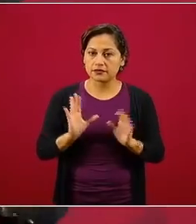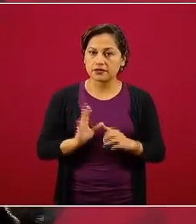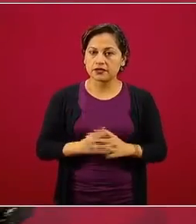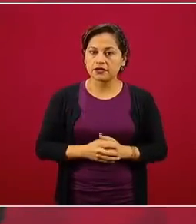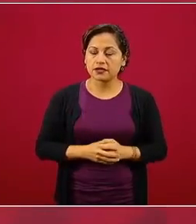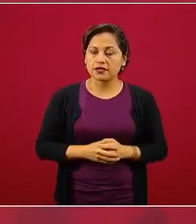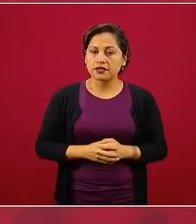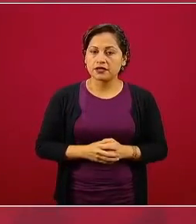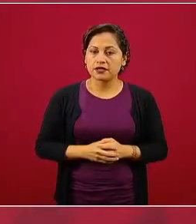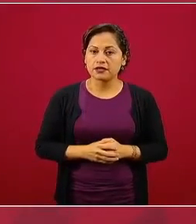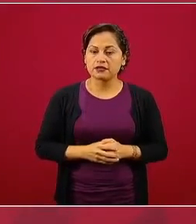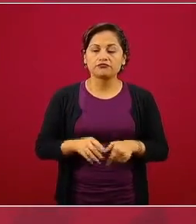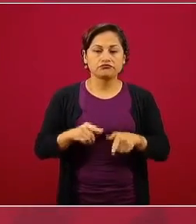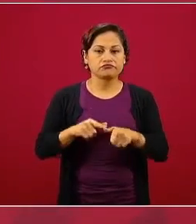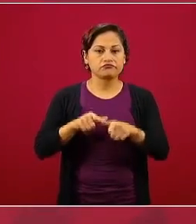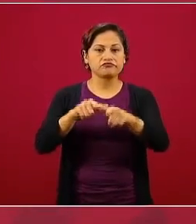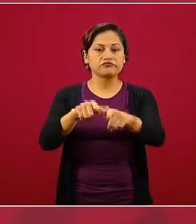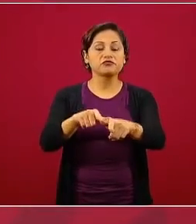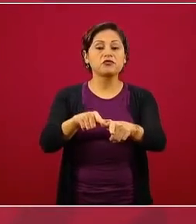de